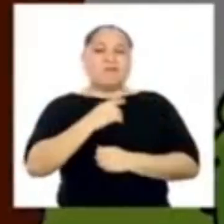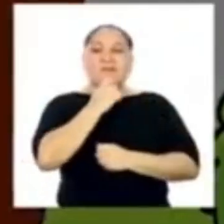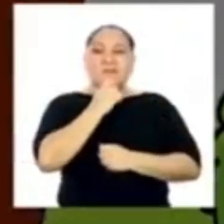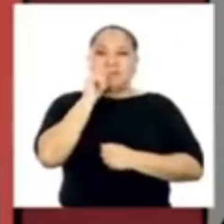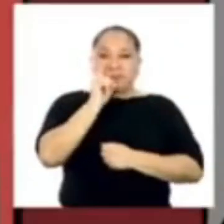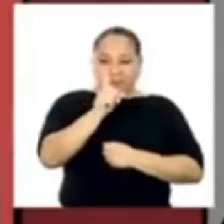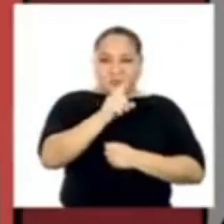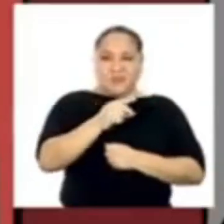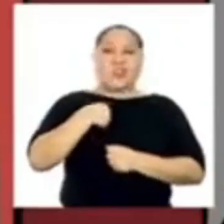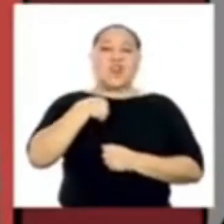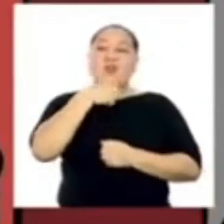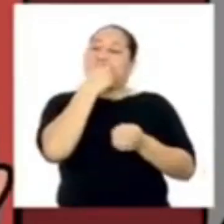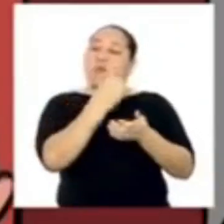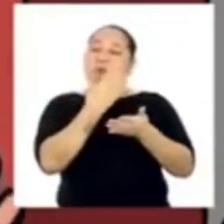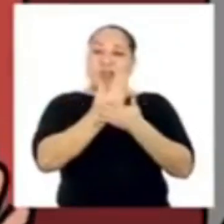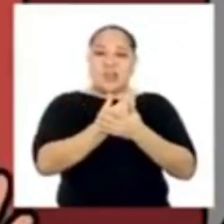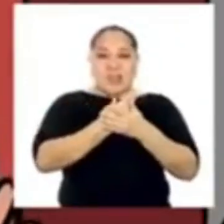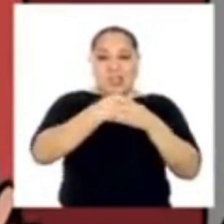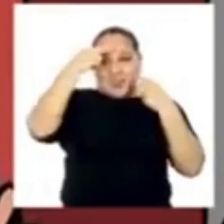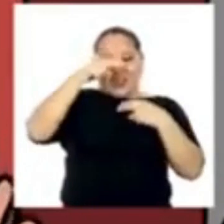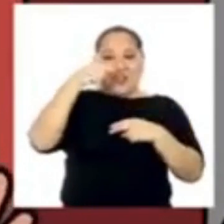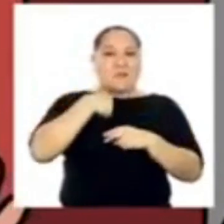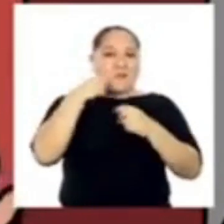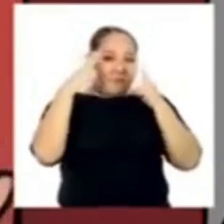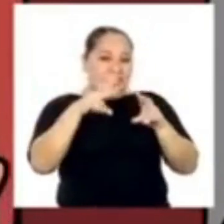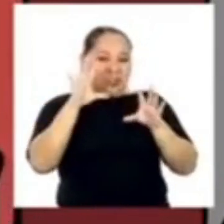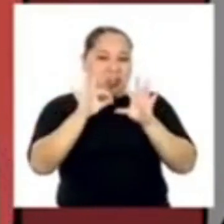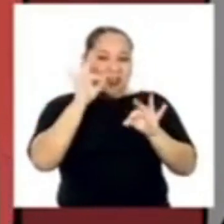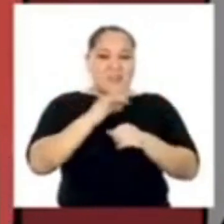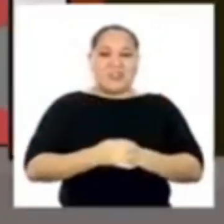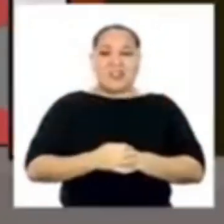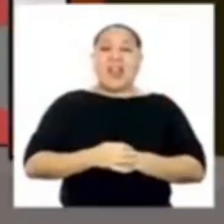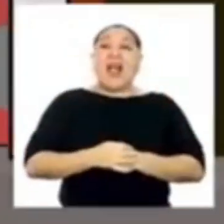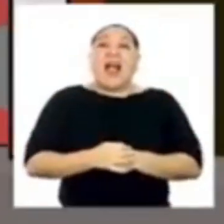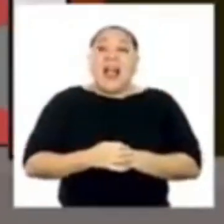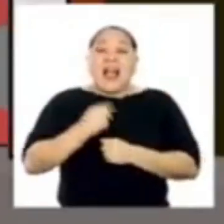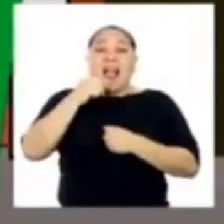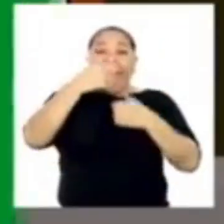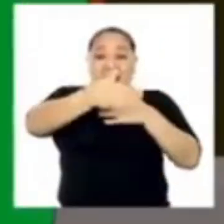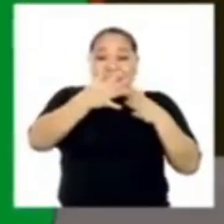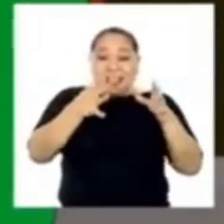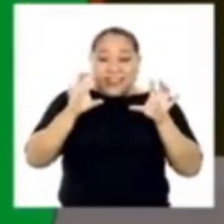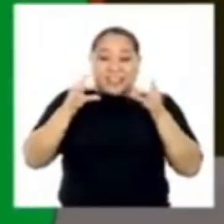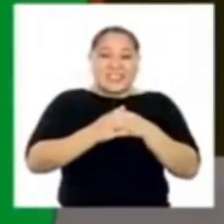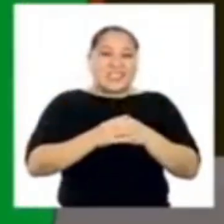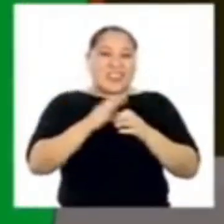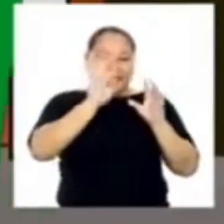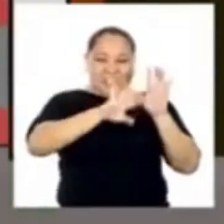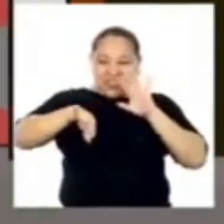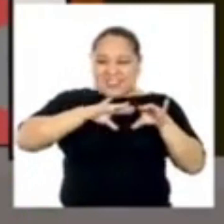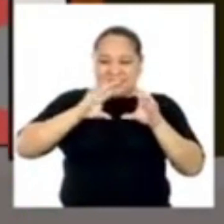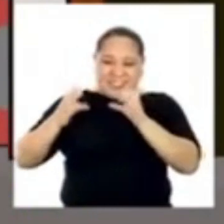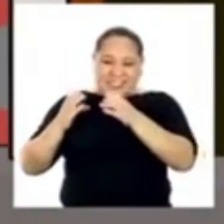Sí. Pero yo tengo una buena noticia. Mira lo que encontré. ¡Oh, los tachos para